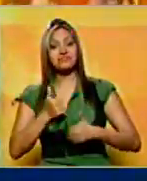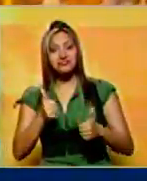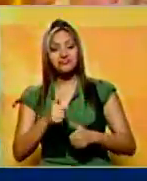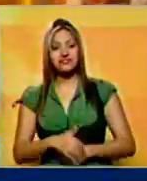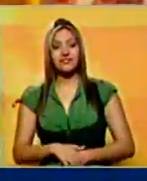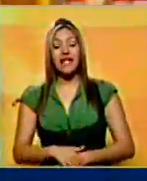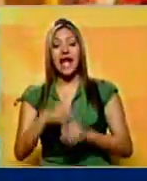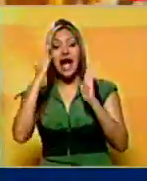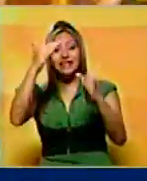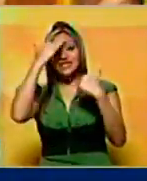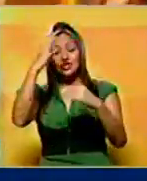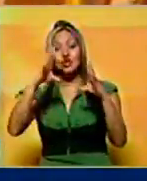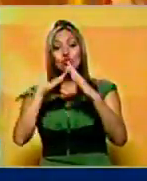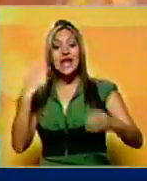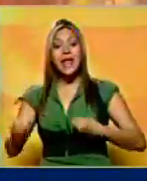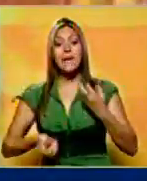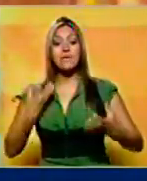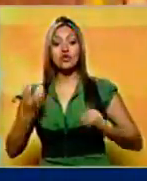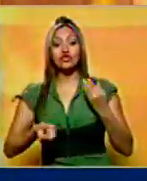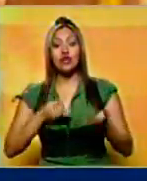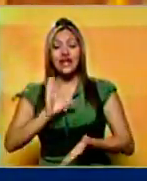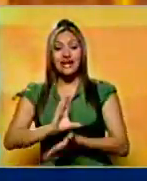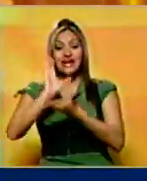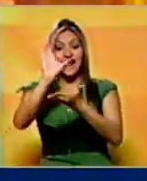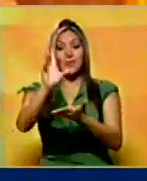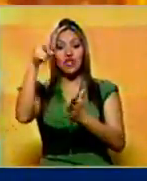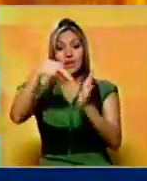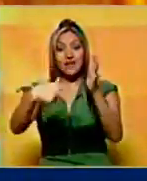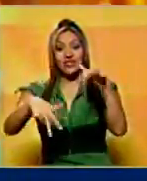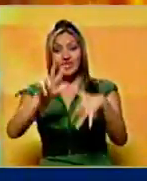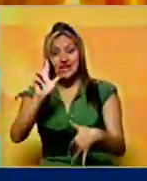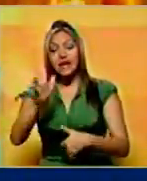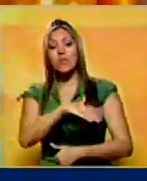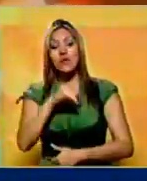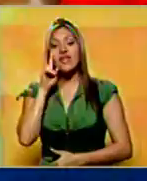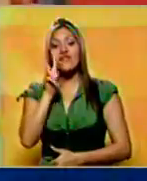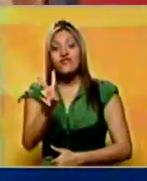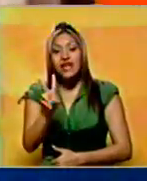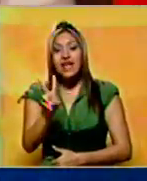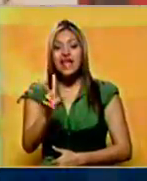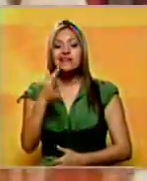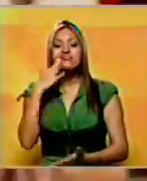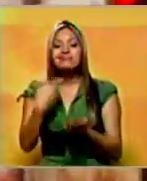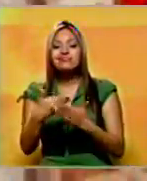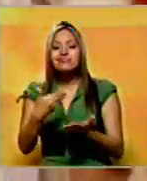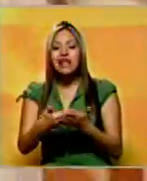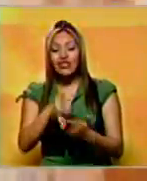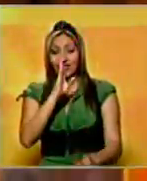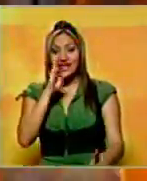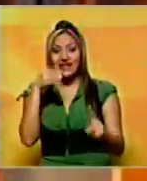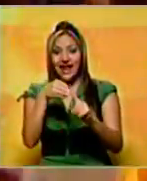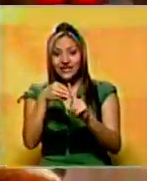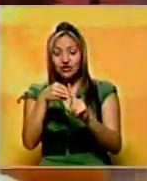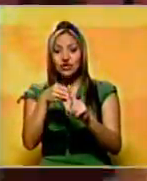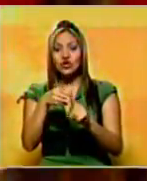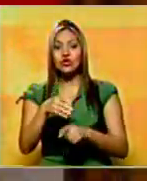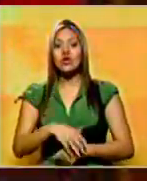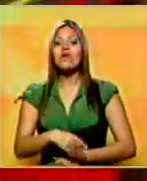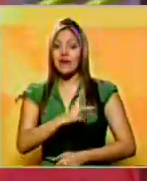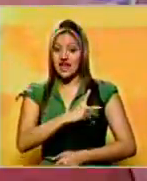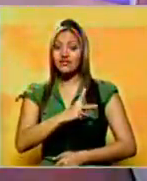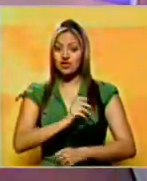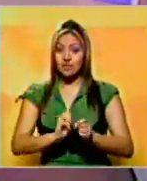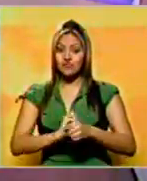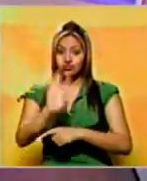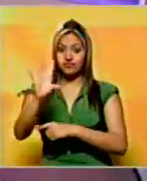muy atentos porque todas las emociones del Grammy Latino 2013 las podrás ver y vivir en vivo y directo desde Las Vegas por